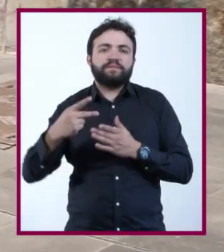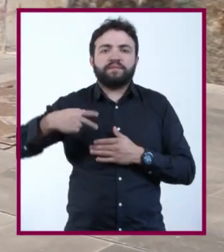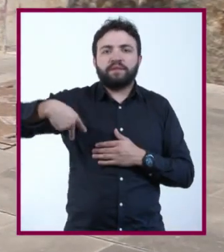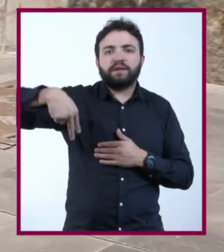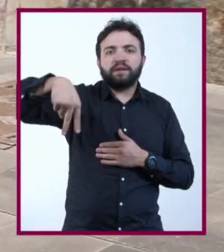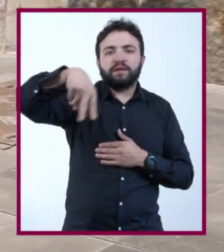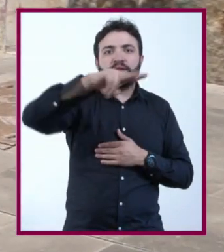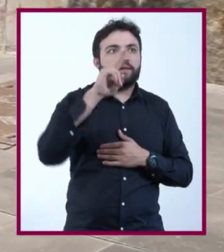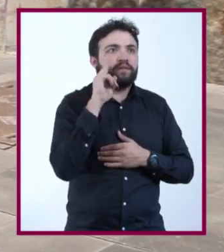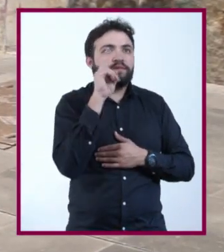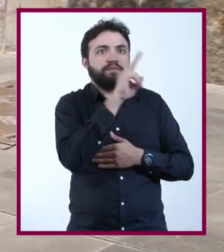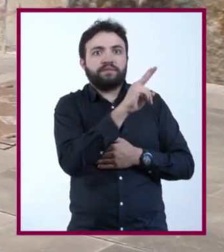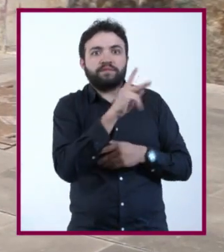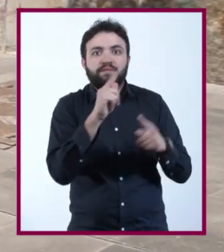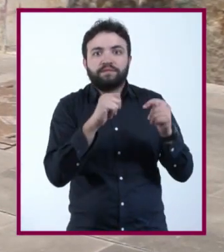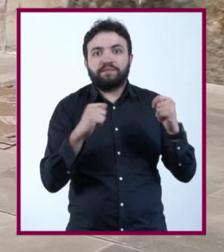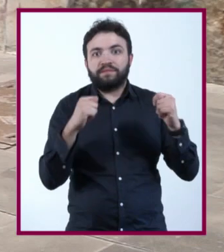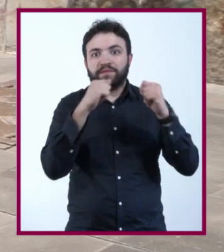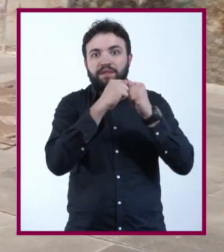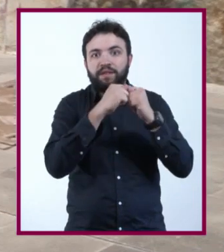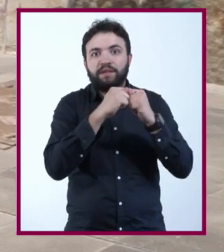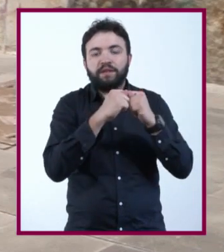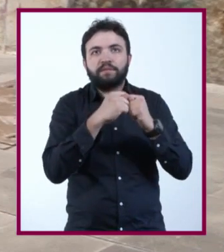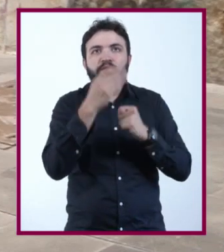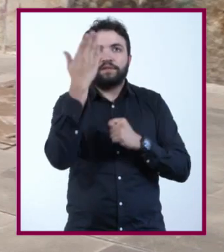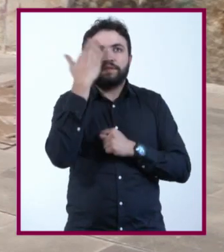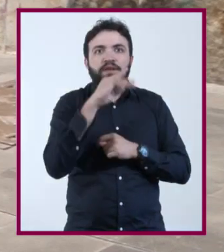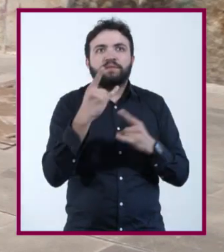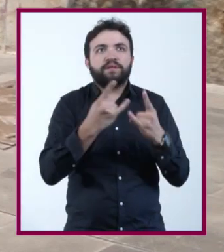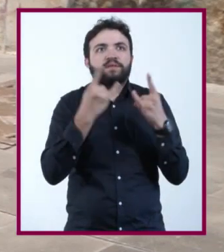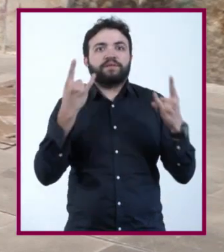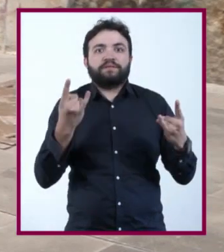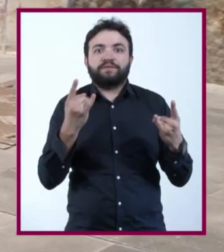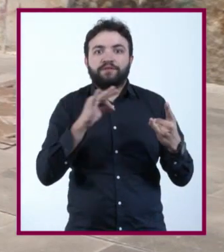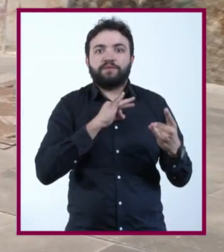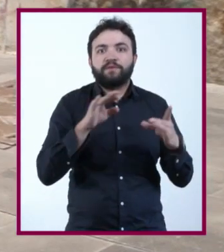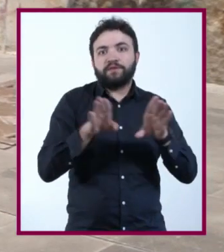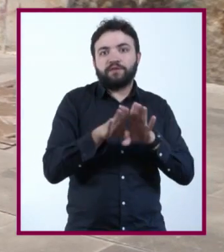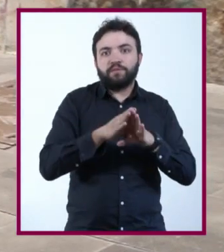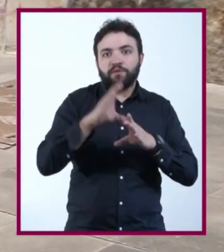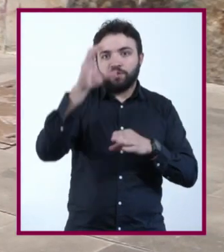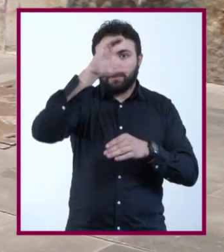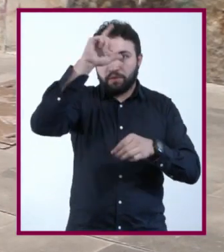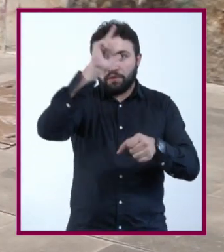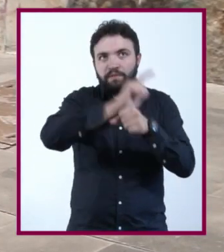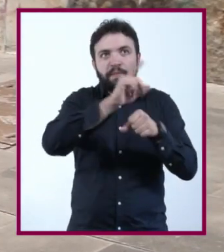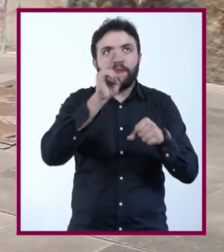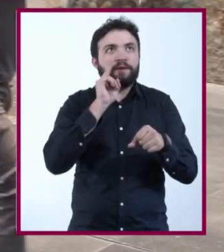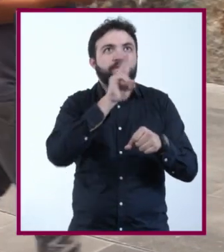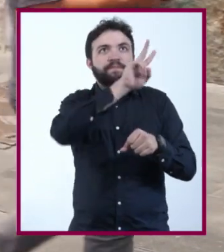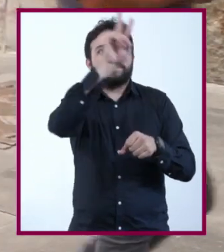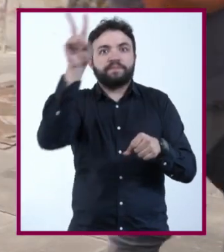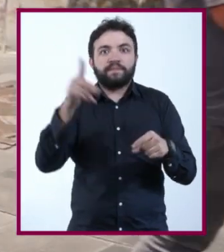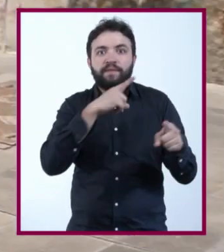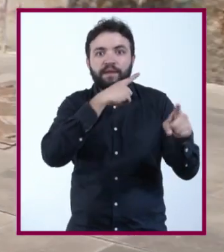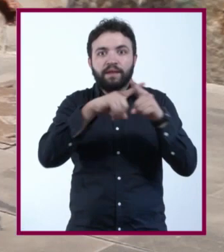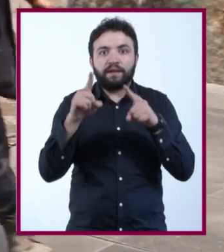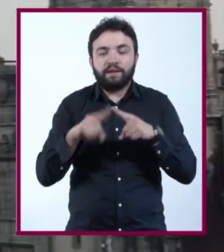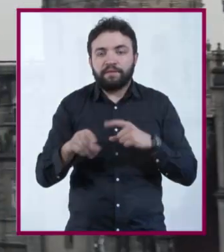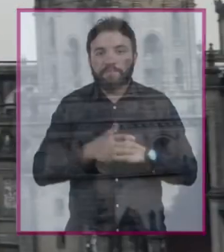leer este templo por dentro y por fuera podrá acceder a las diferentes